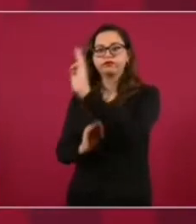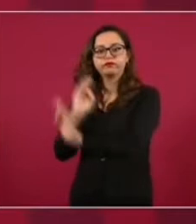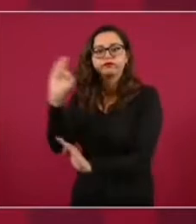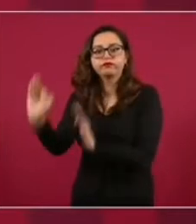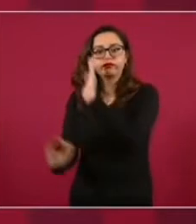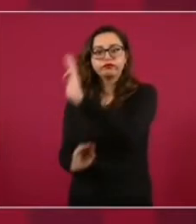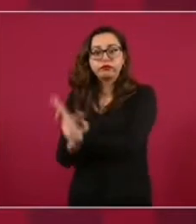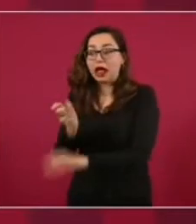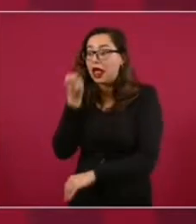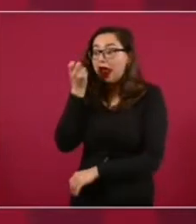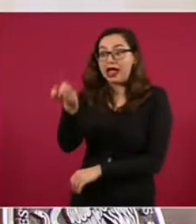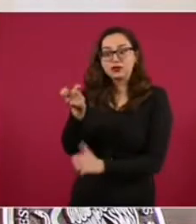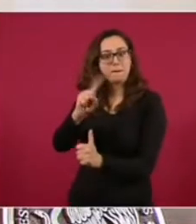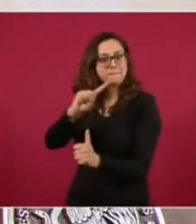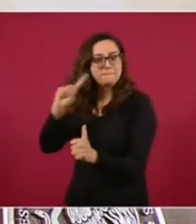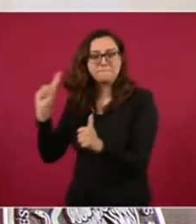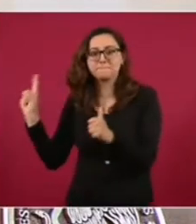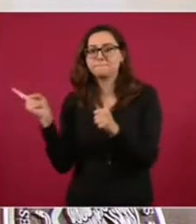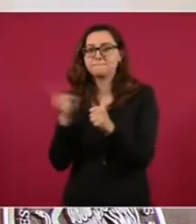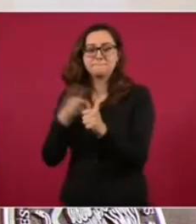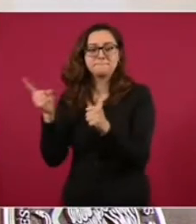Porque